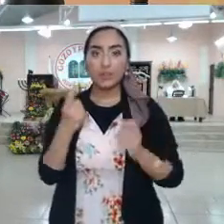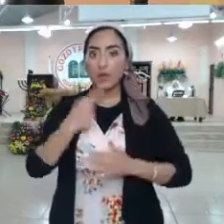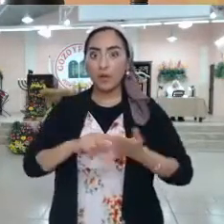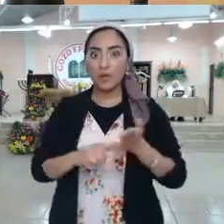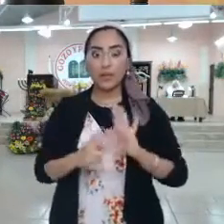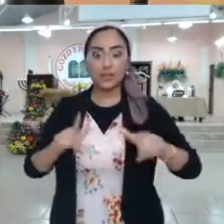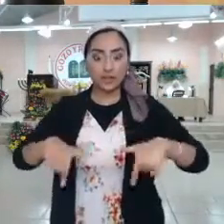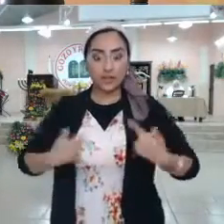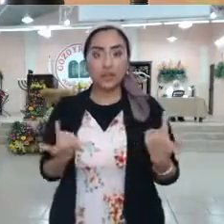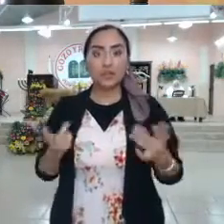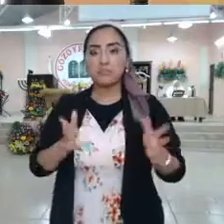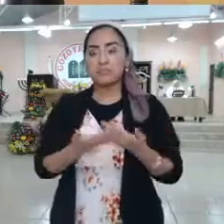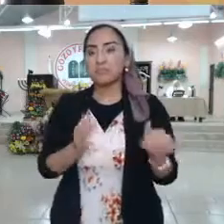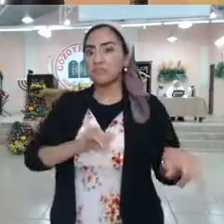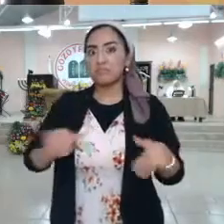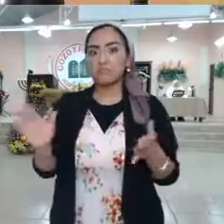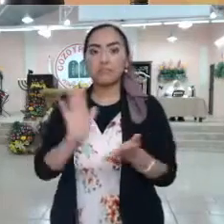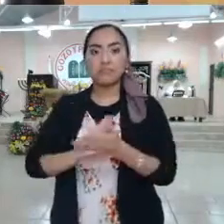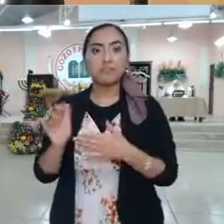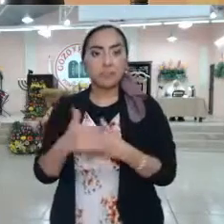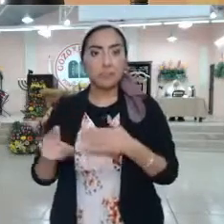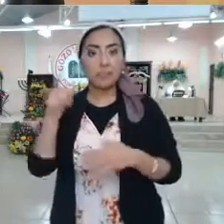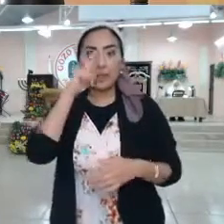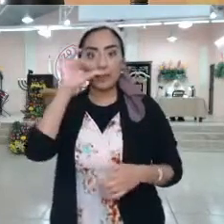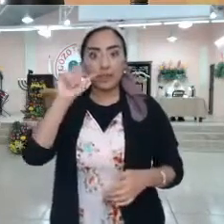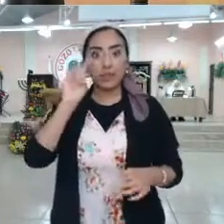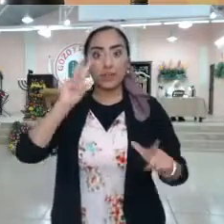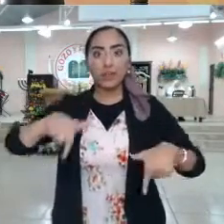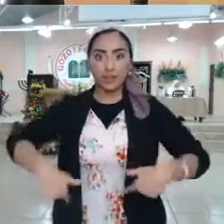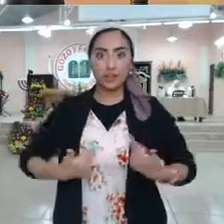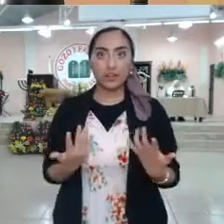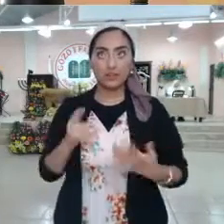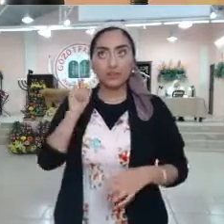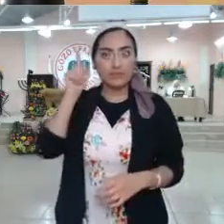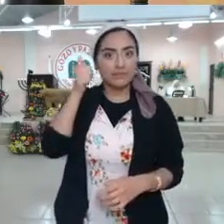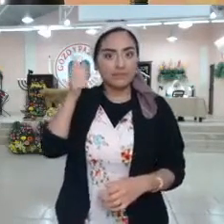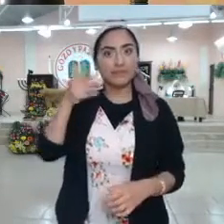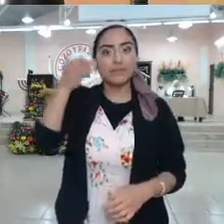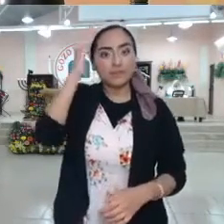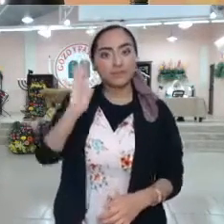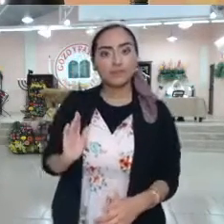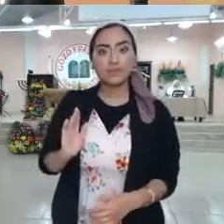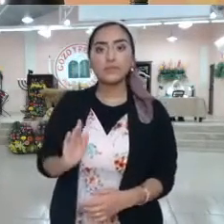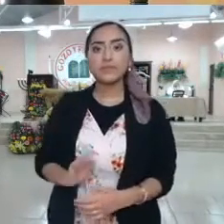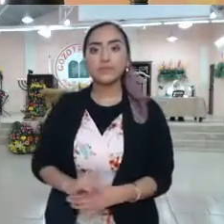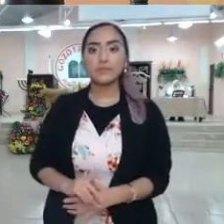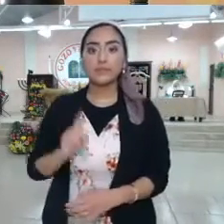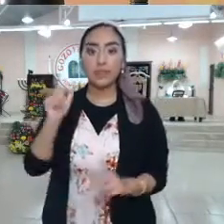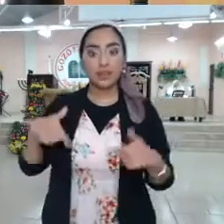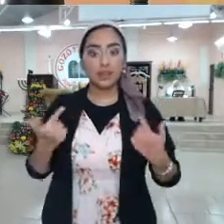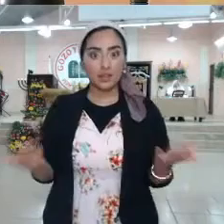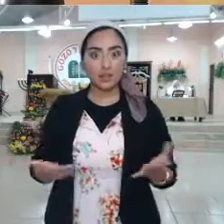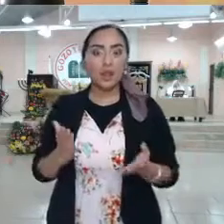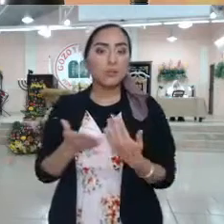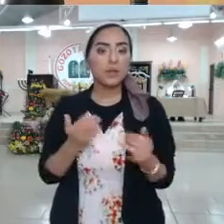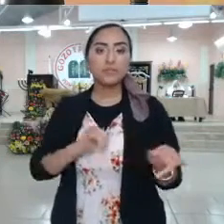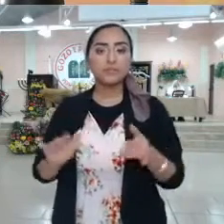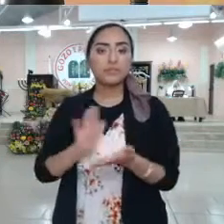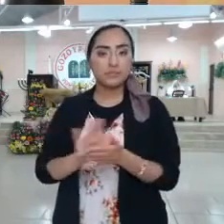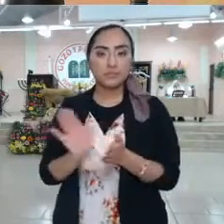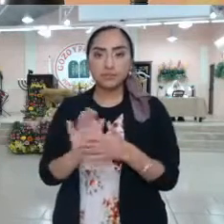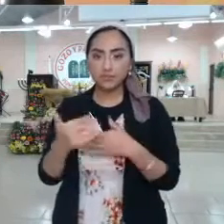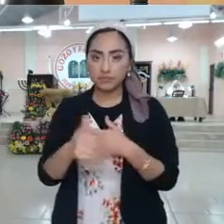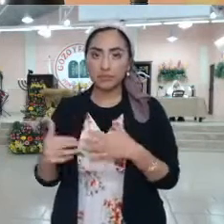que es vivir como pan sin levadura, porque Yahshua vivió, Él es Elohim, Él vivió aquí en la tierra como pan sin